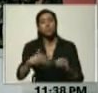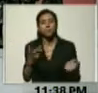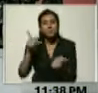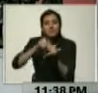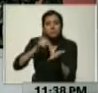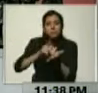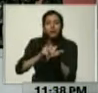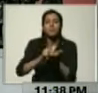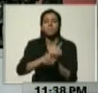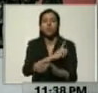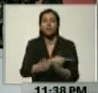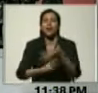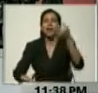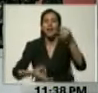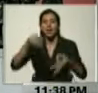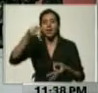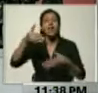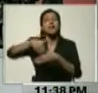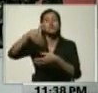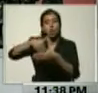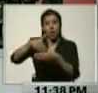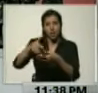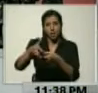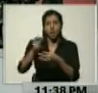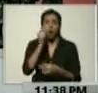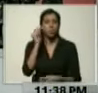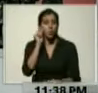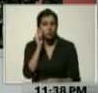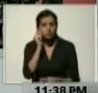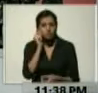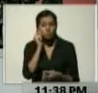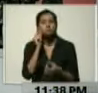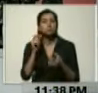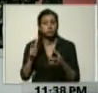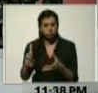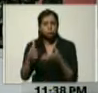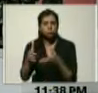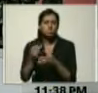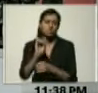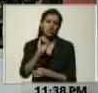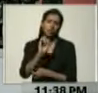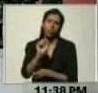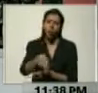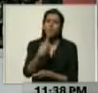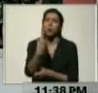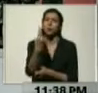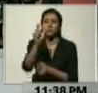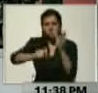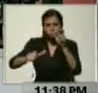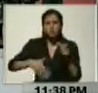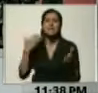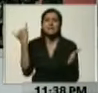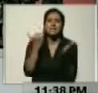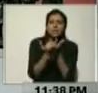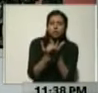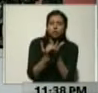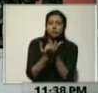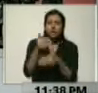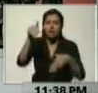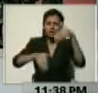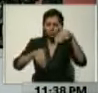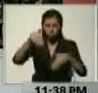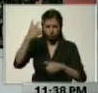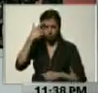electoral, a los electores y electoras en un número no menor del 0,1% de los inscritos e inscritas en el registro civil y